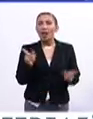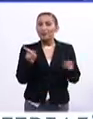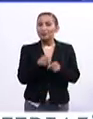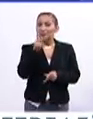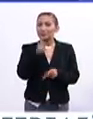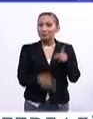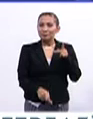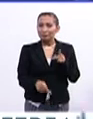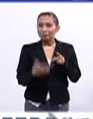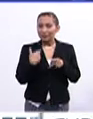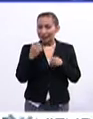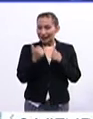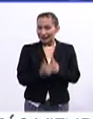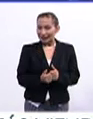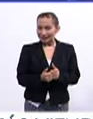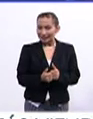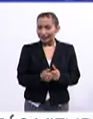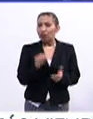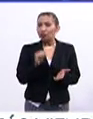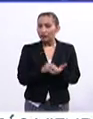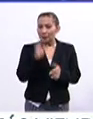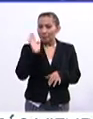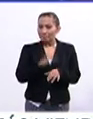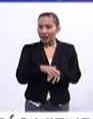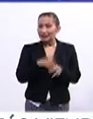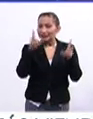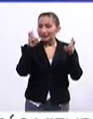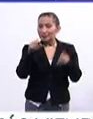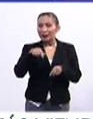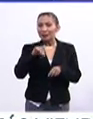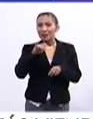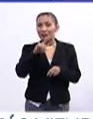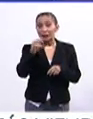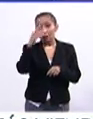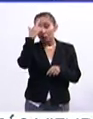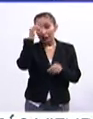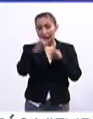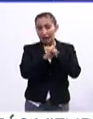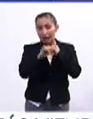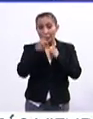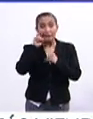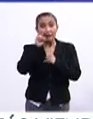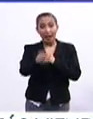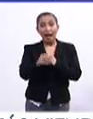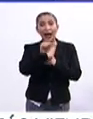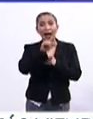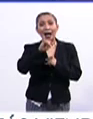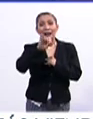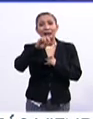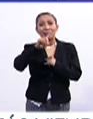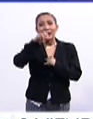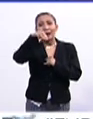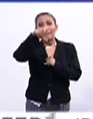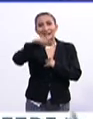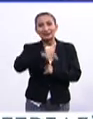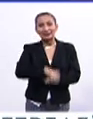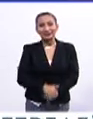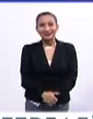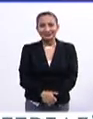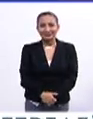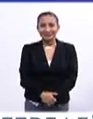una breve pausa, pero no se vayan porque tenemos mucho más aquí en Interfaz. Les recordamos seguirnos en las redes sociales como AIEDMX.